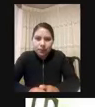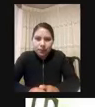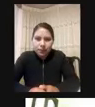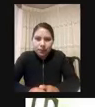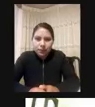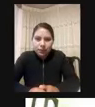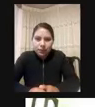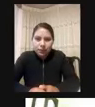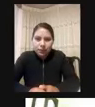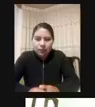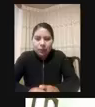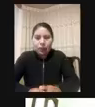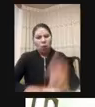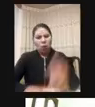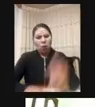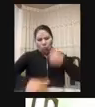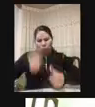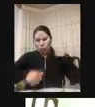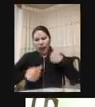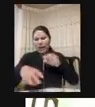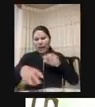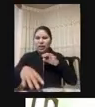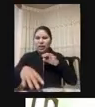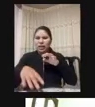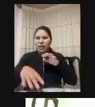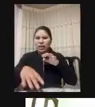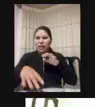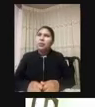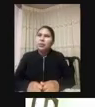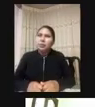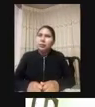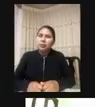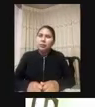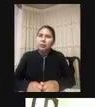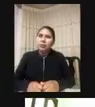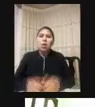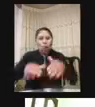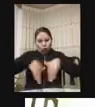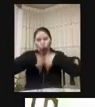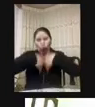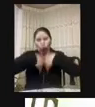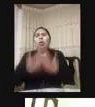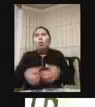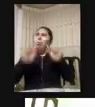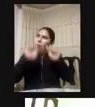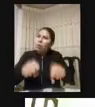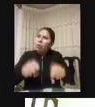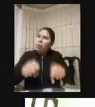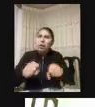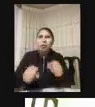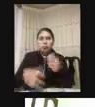manera de darle un baño adecuado a un niño de 7 años? ¿Quién nos puede responder, por